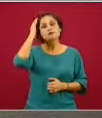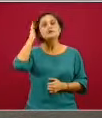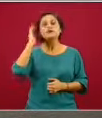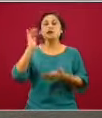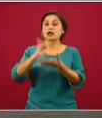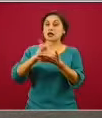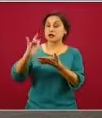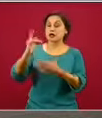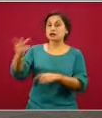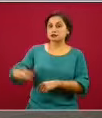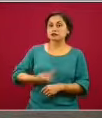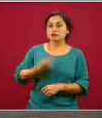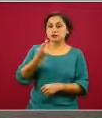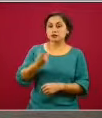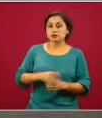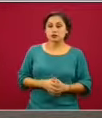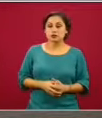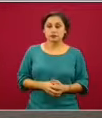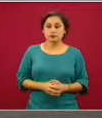Muchas gracias por la pregunta.